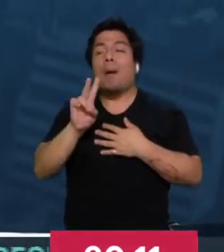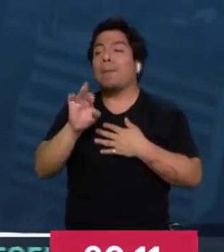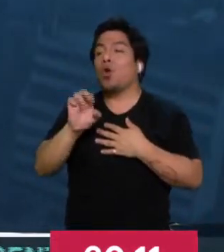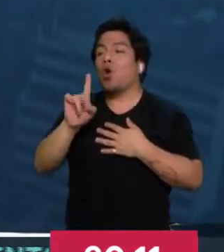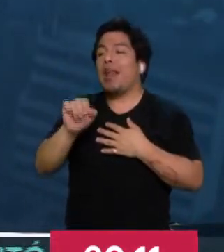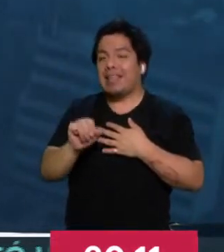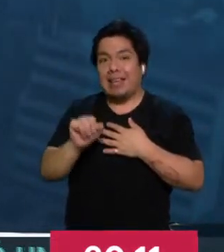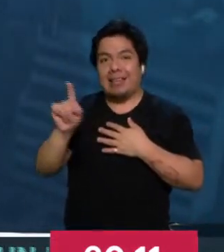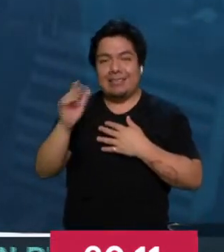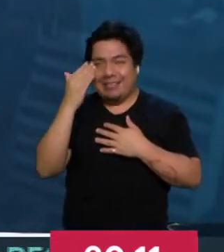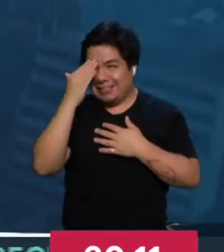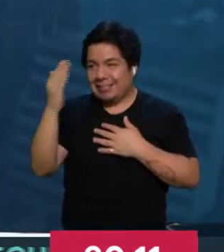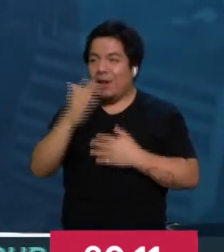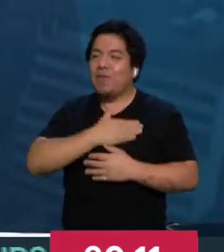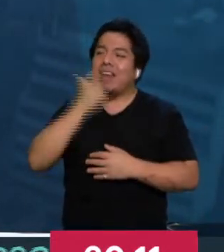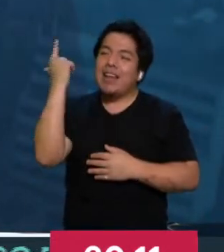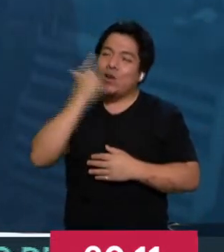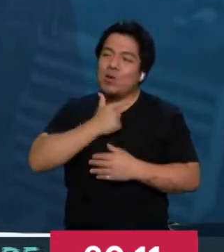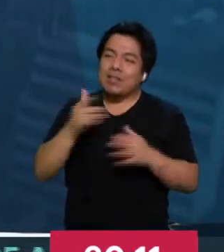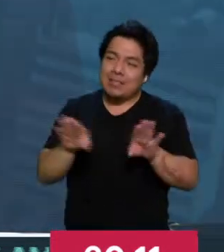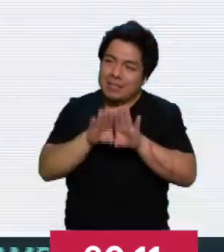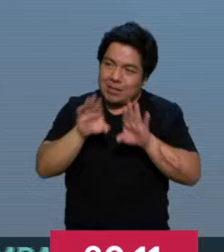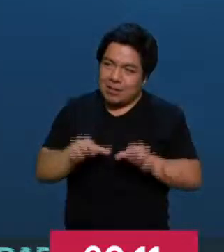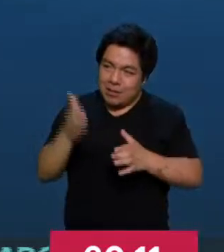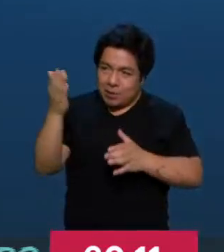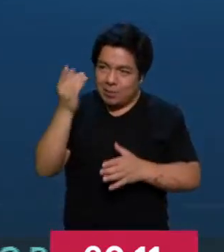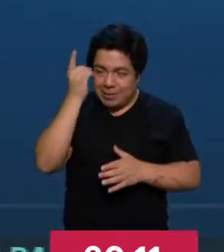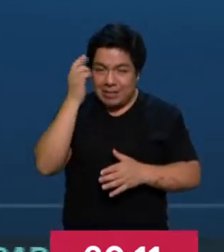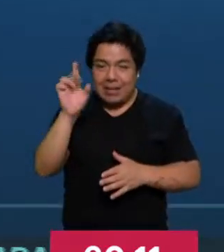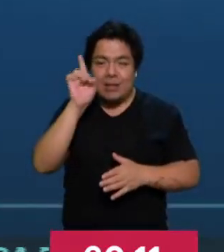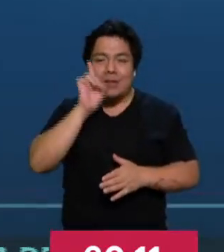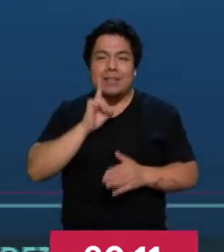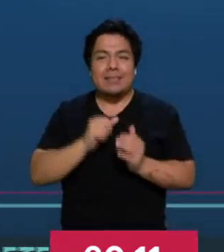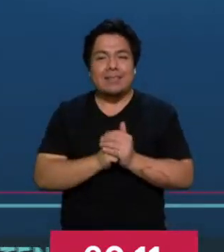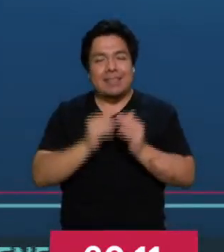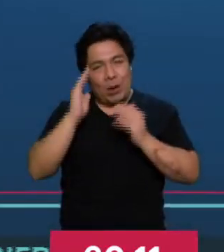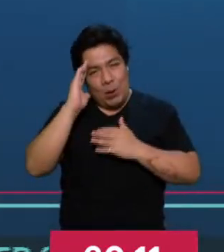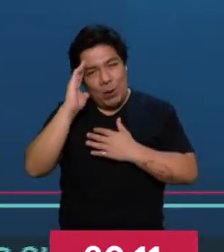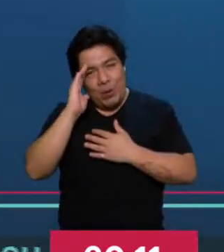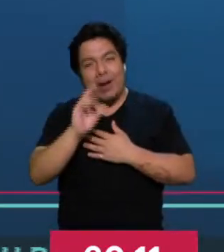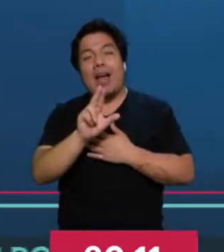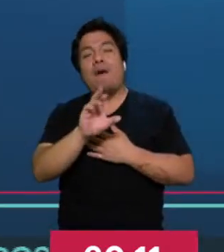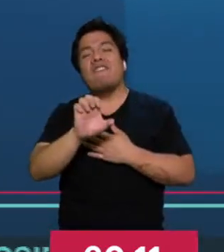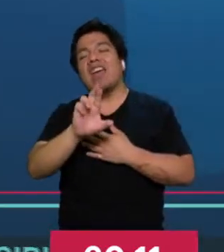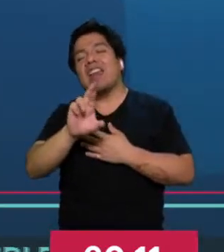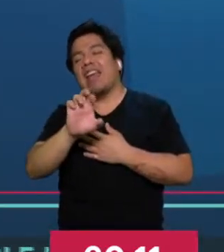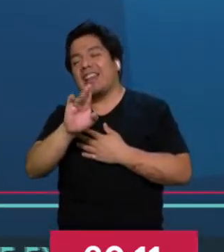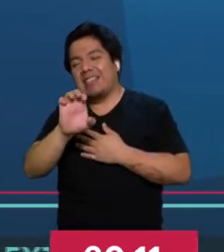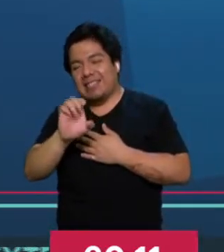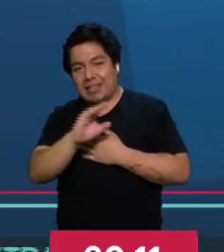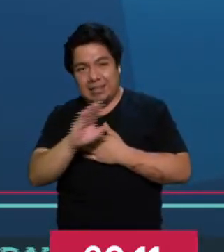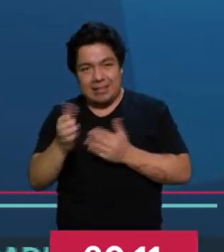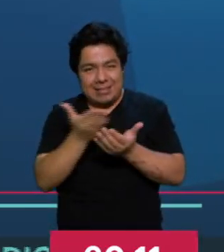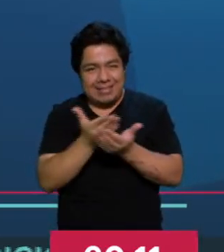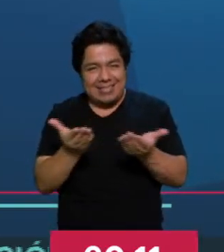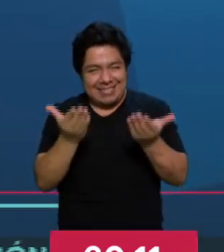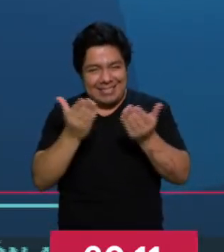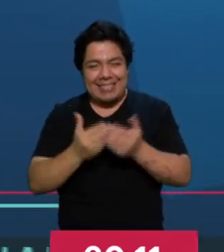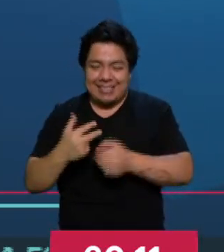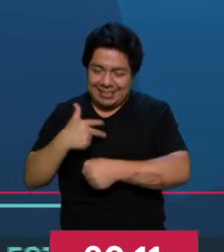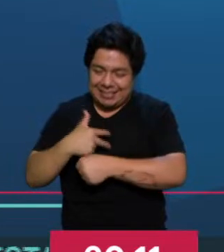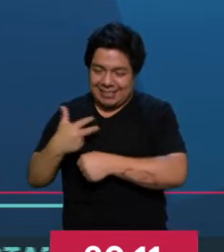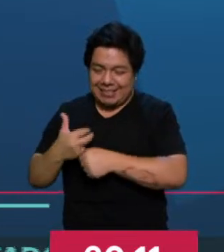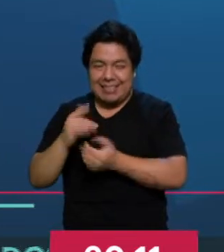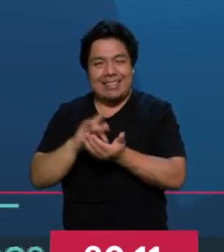Autónoma Metropolitana. Buenas noches, doctora, ¿cómo se encuentra? Muy buenas noches, Berenice. Muchísimas gracias. Muy bien. Y ustedes, gracias por la